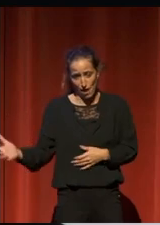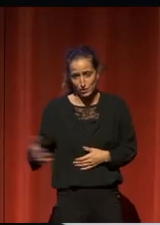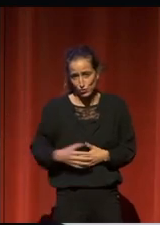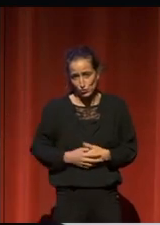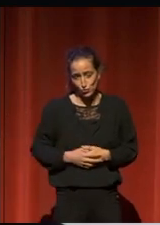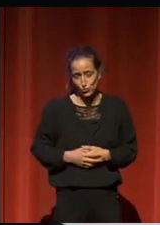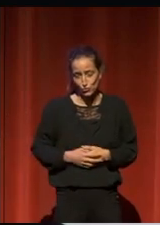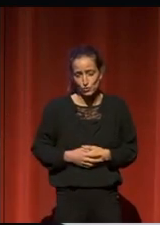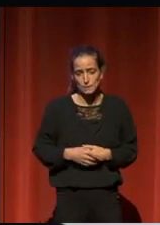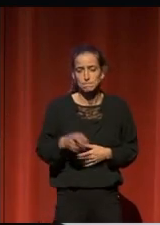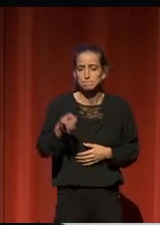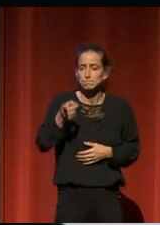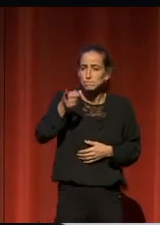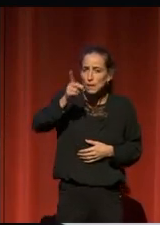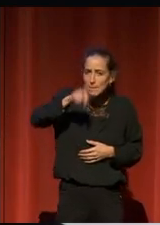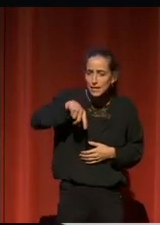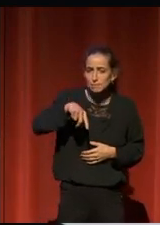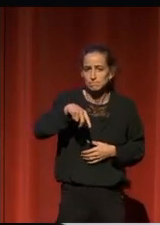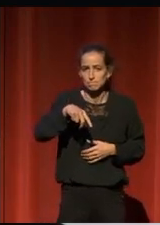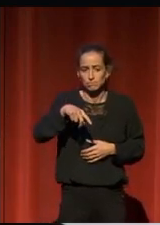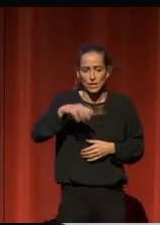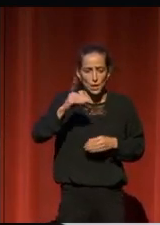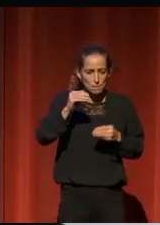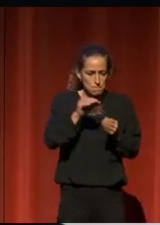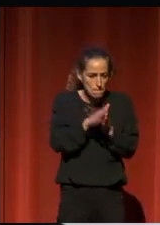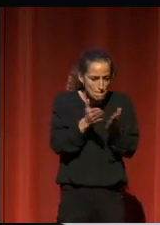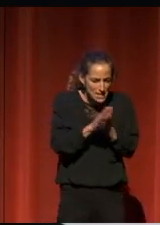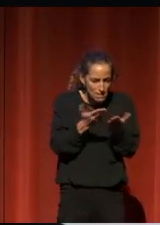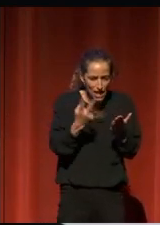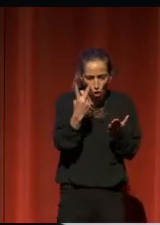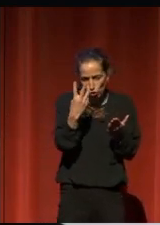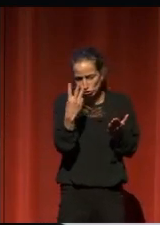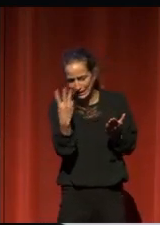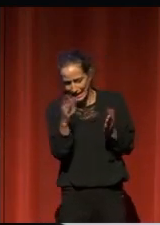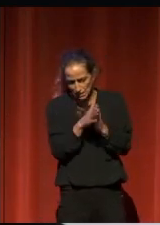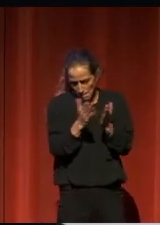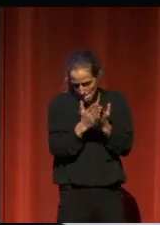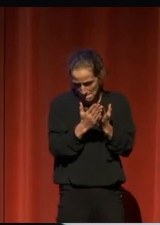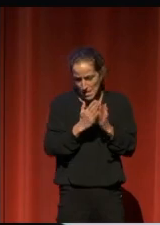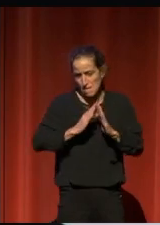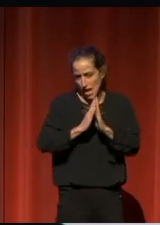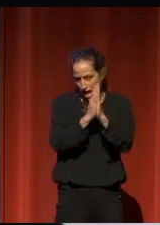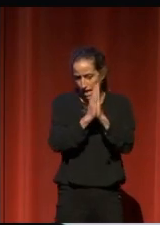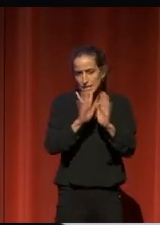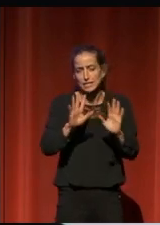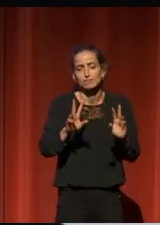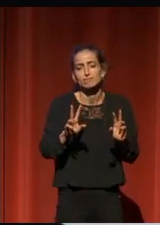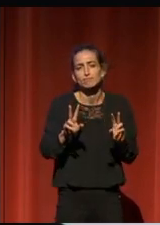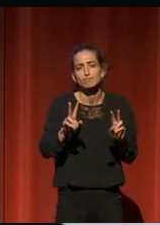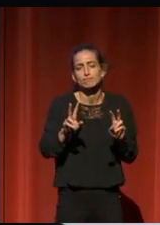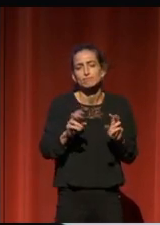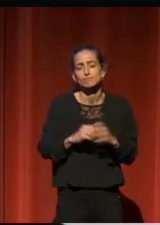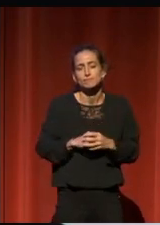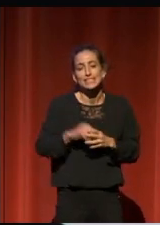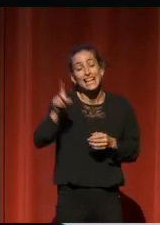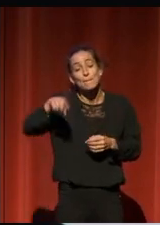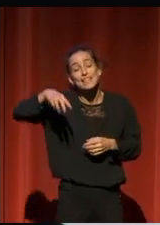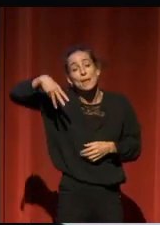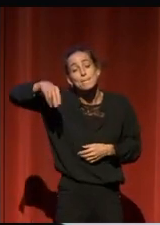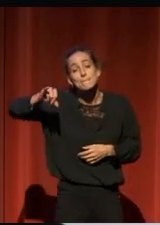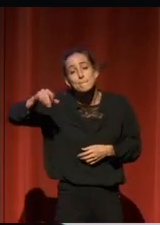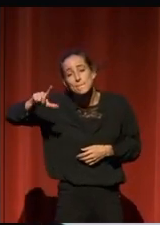de Calovius, dos o tres Biblias de Lutero y sus charlas de sobremesa, la llama de amor de Miller,